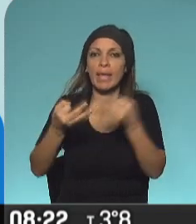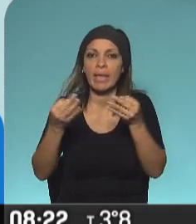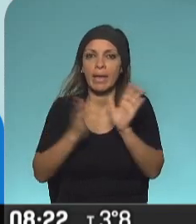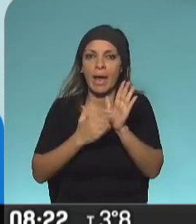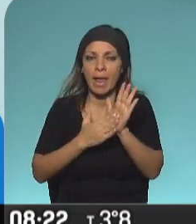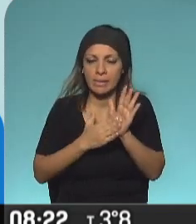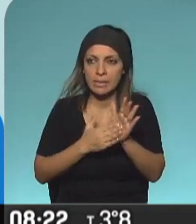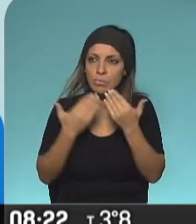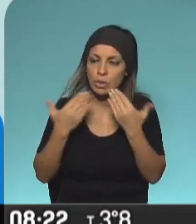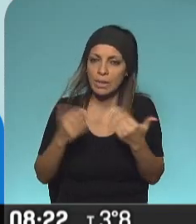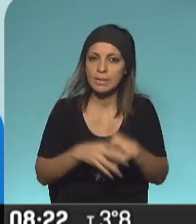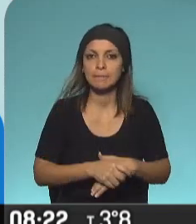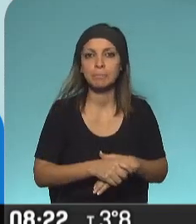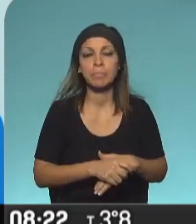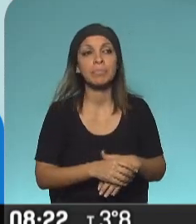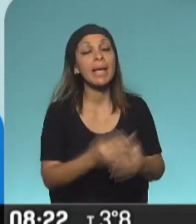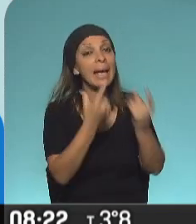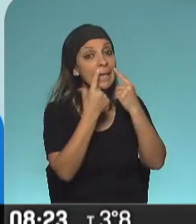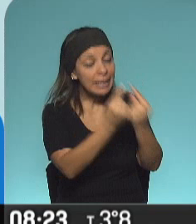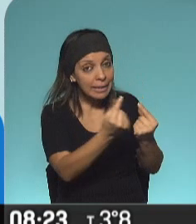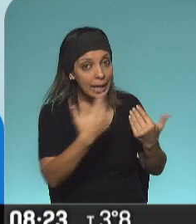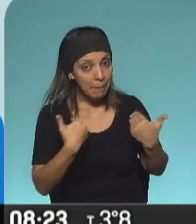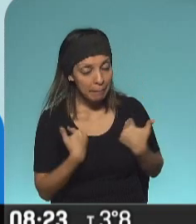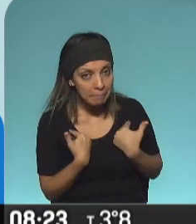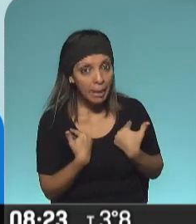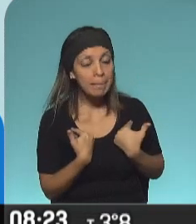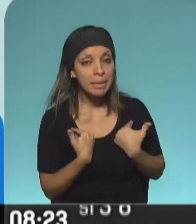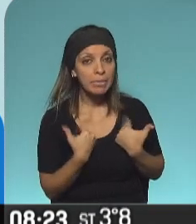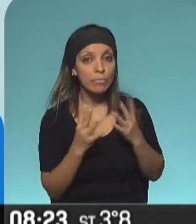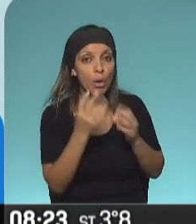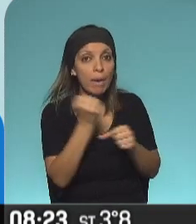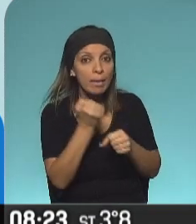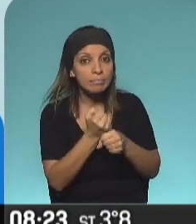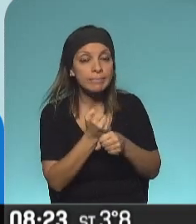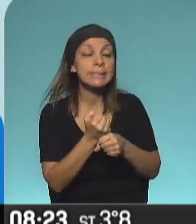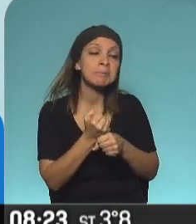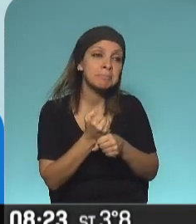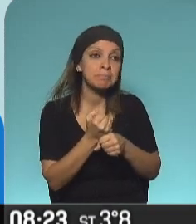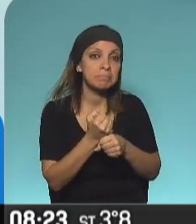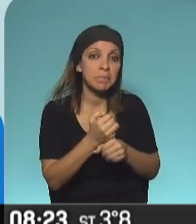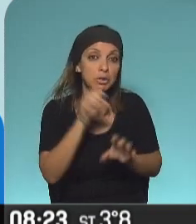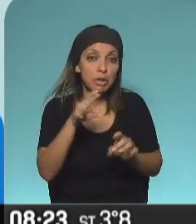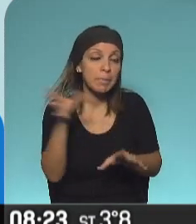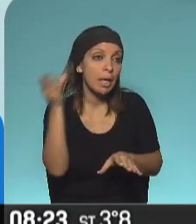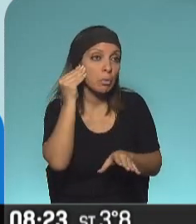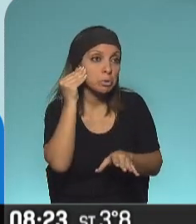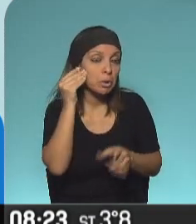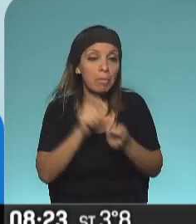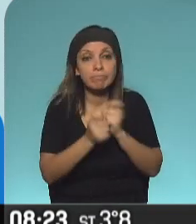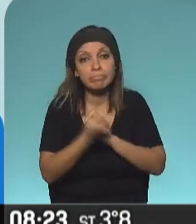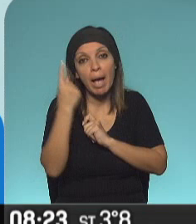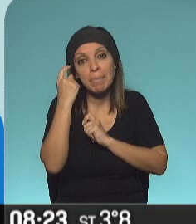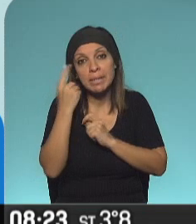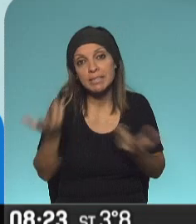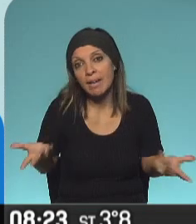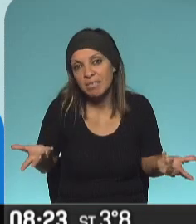Bueno, las críticas a mi gestión solamente las escucho y trato de aprender. Así que